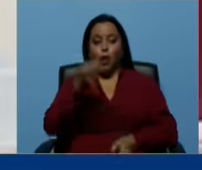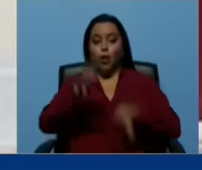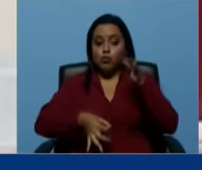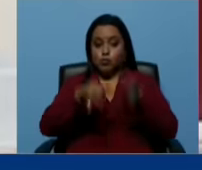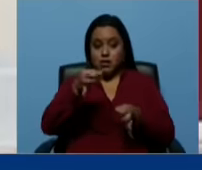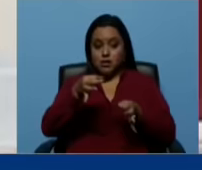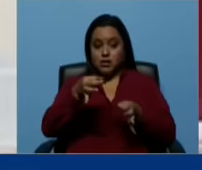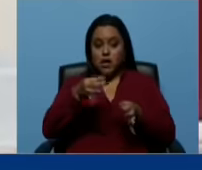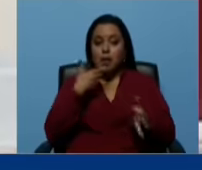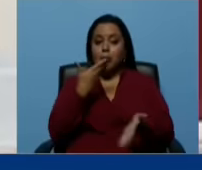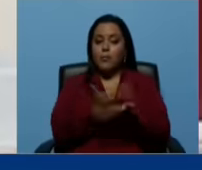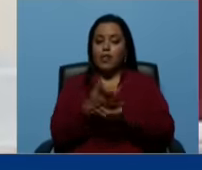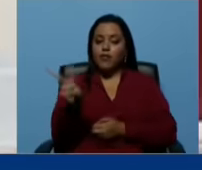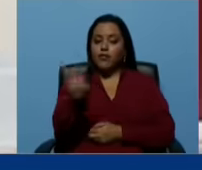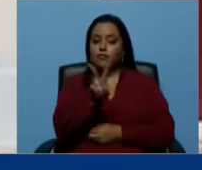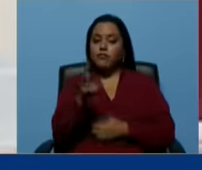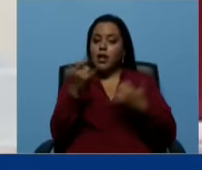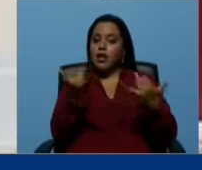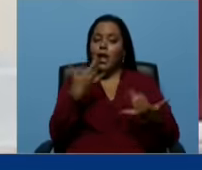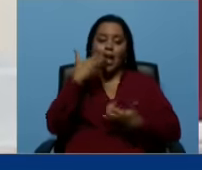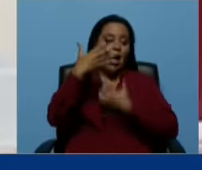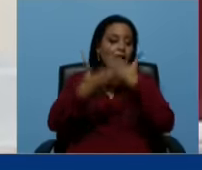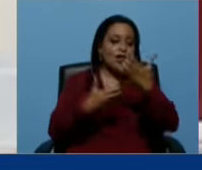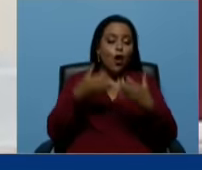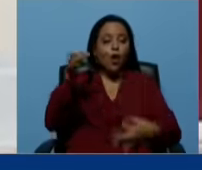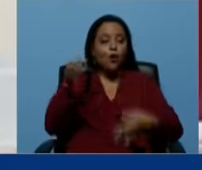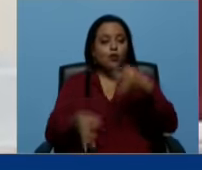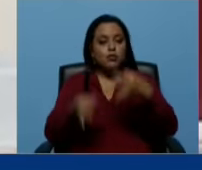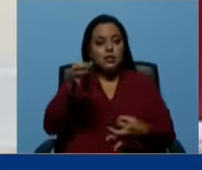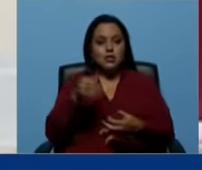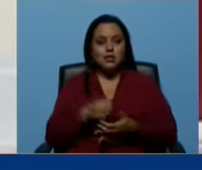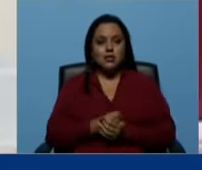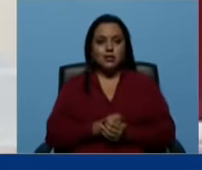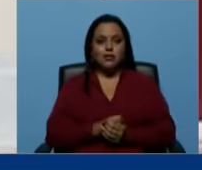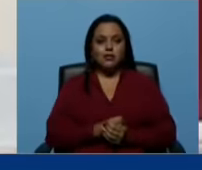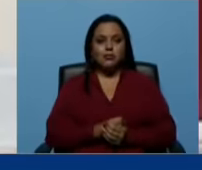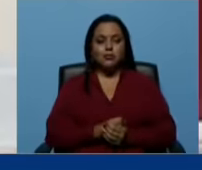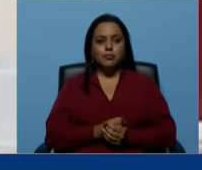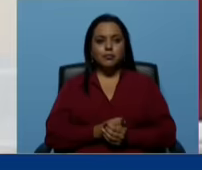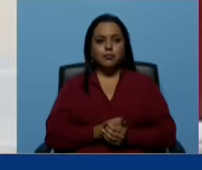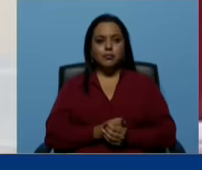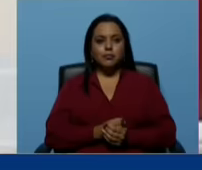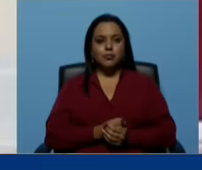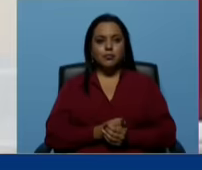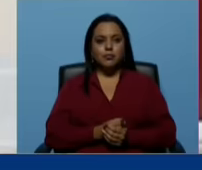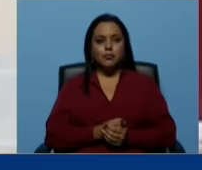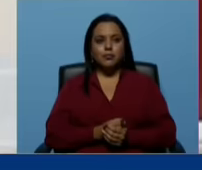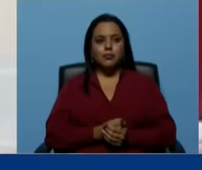Justicia, pide Venezuela a grito. Justicia.